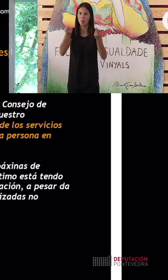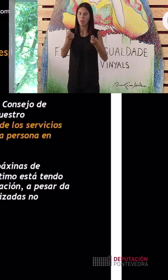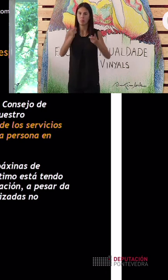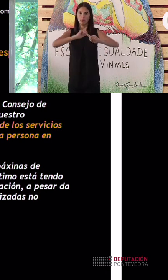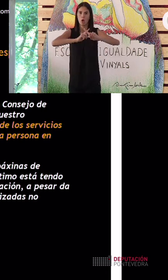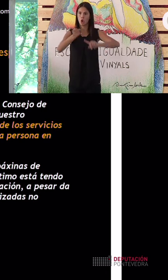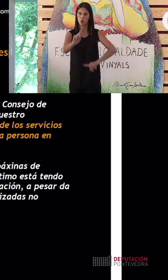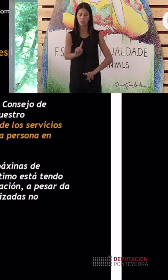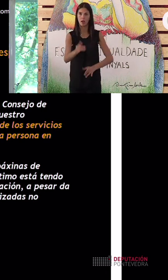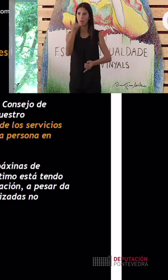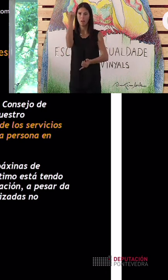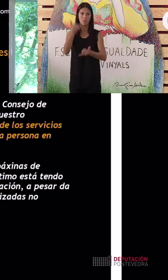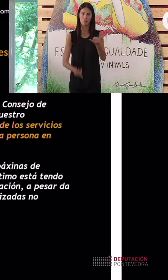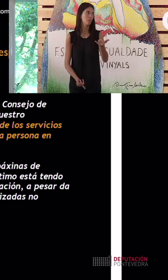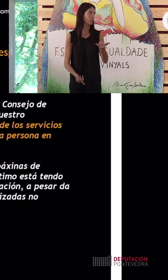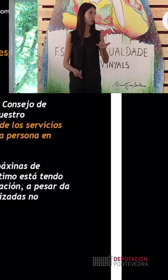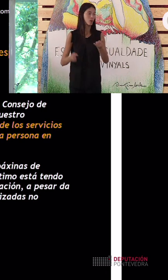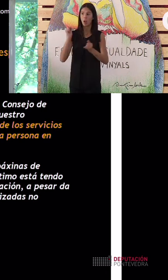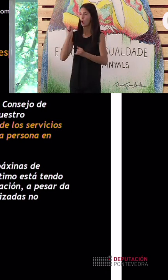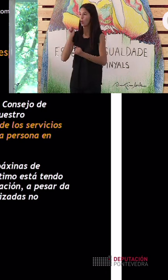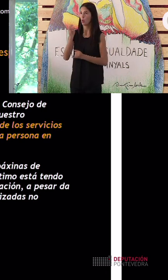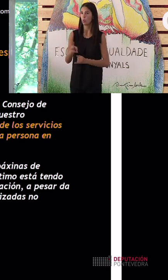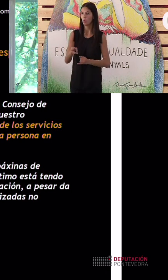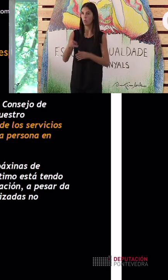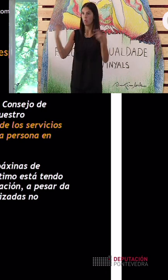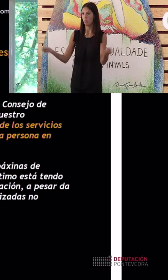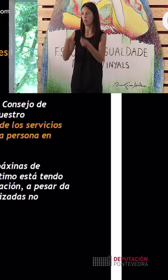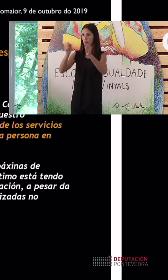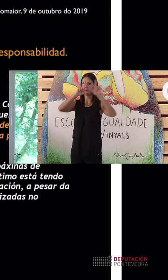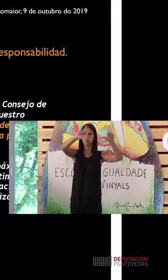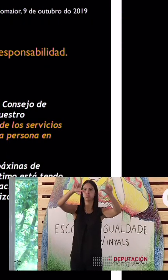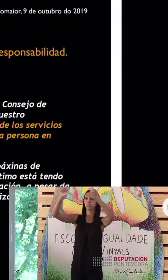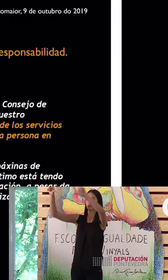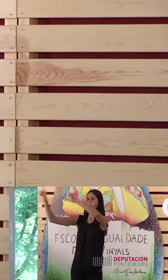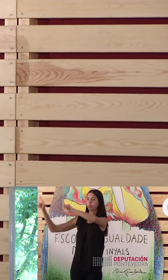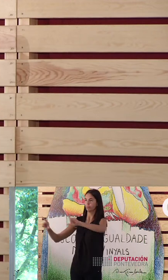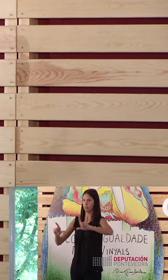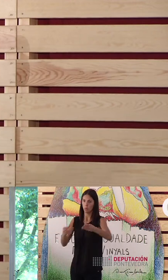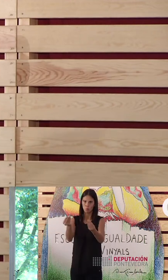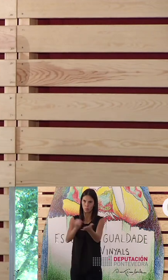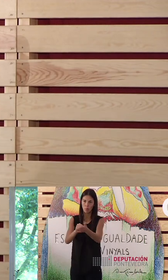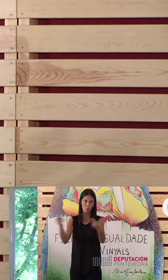e, sin embargo, están os clubs de alterne anunciados en moitos espacios publicitarios.